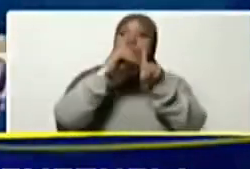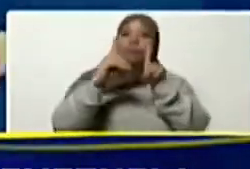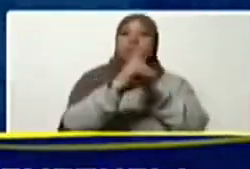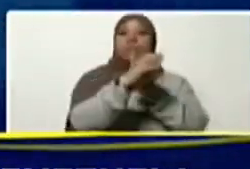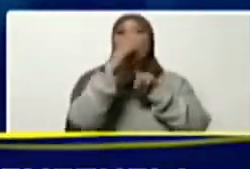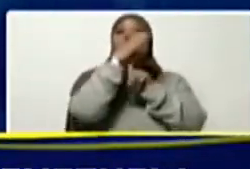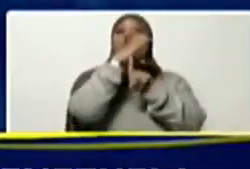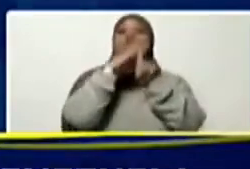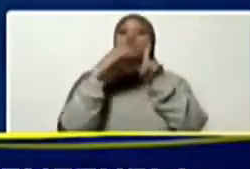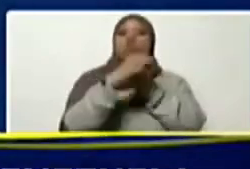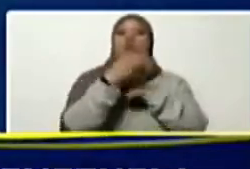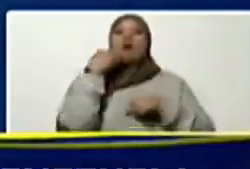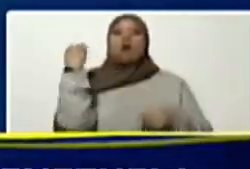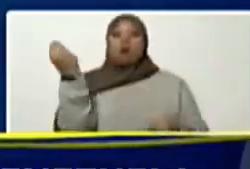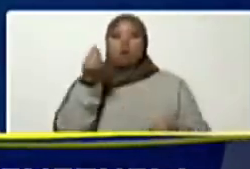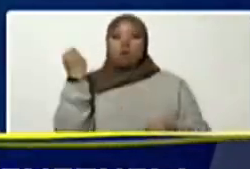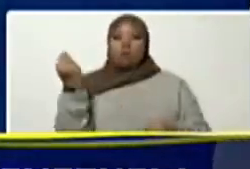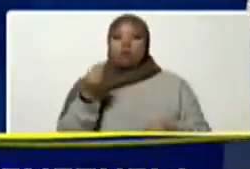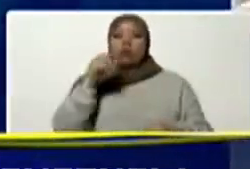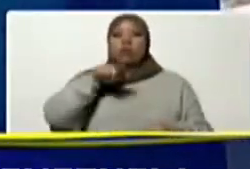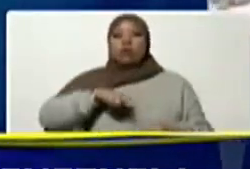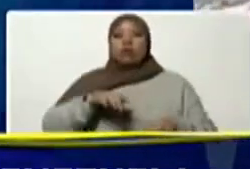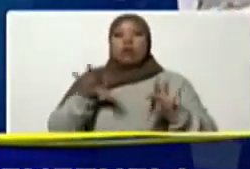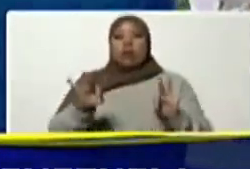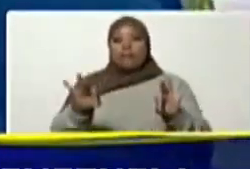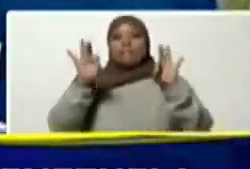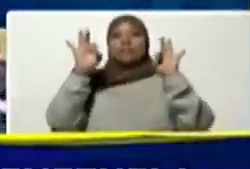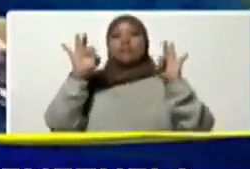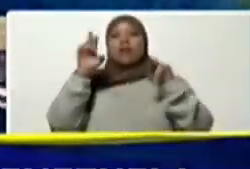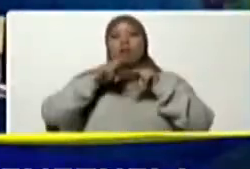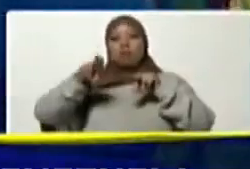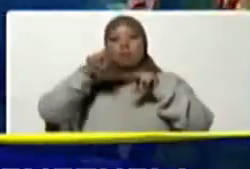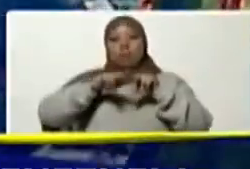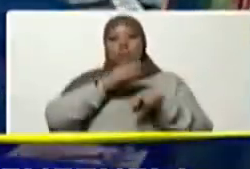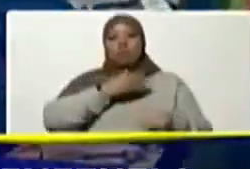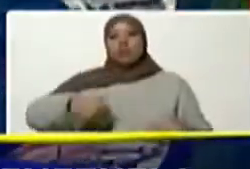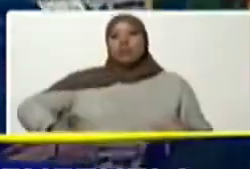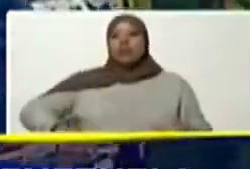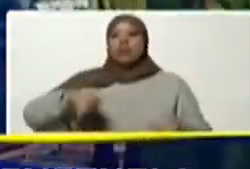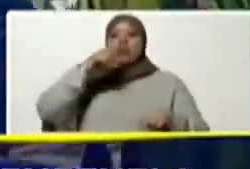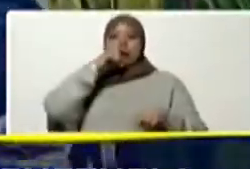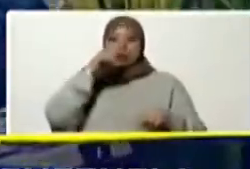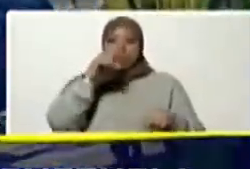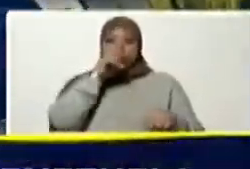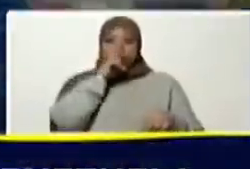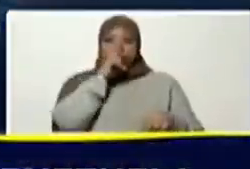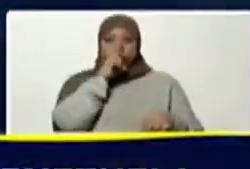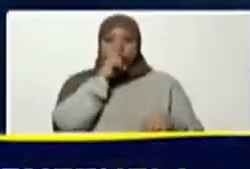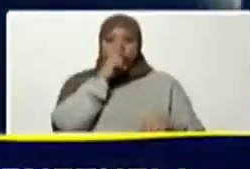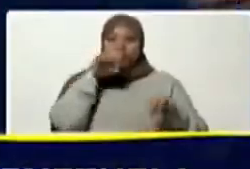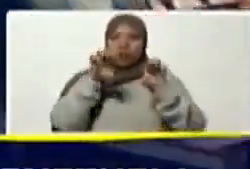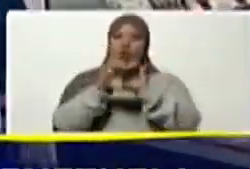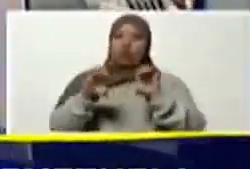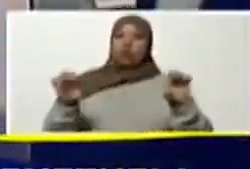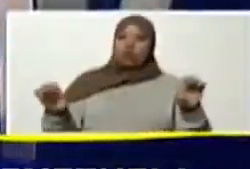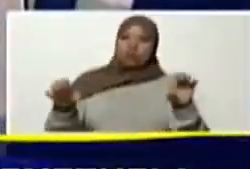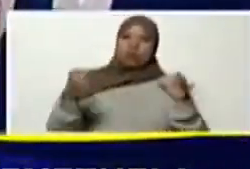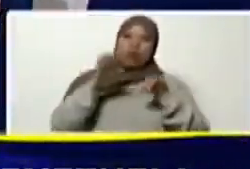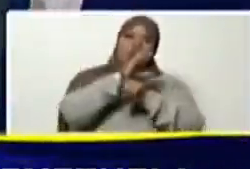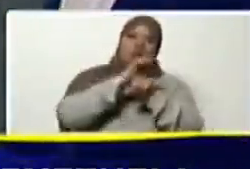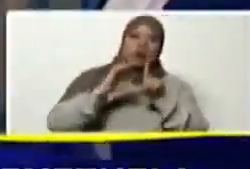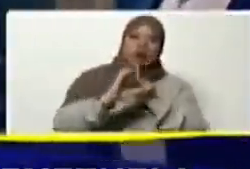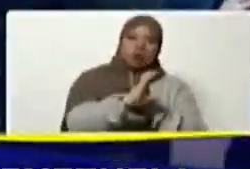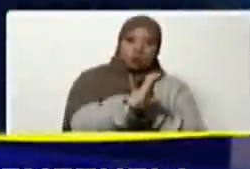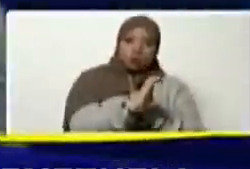niños y de los jóvenes que ha hecho especial énfasis el presidente constitucional Nicolás Maduro, la educación y la